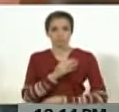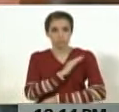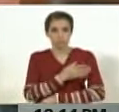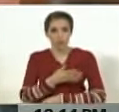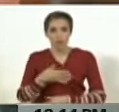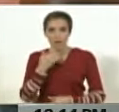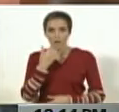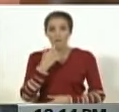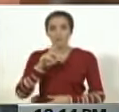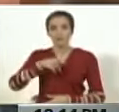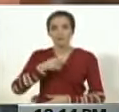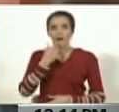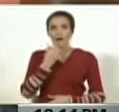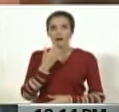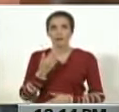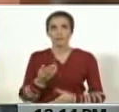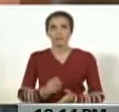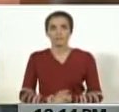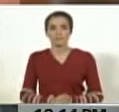una contumaz